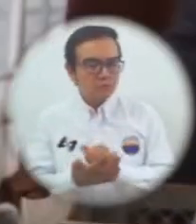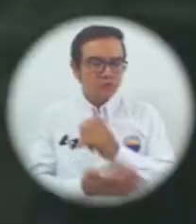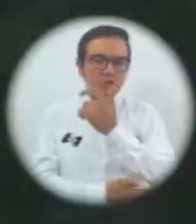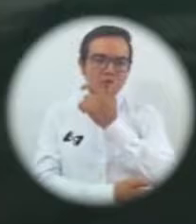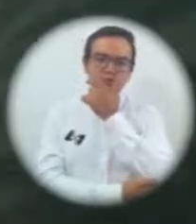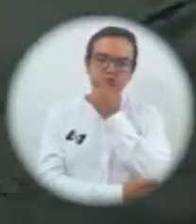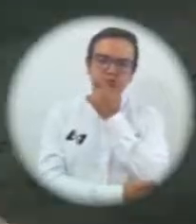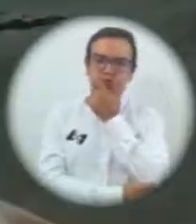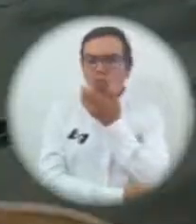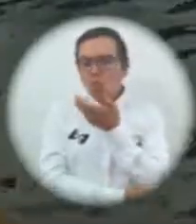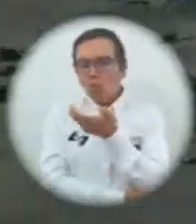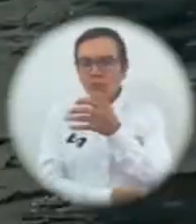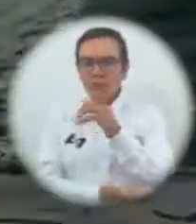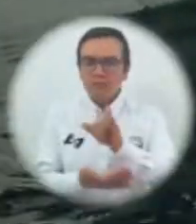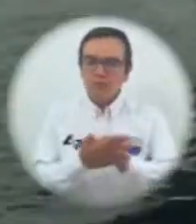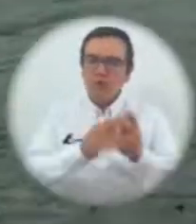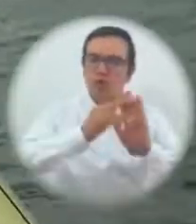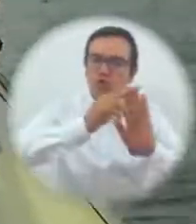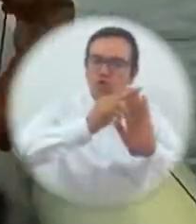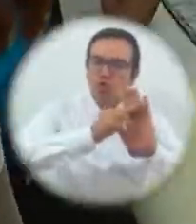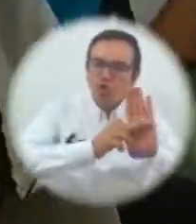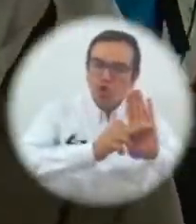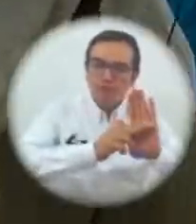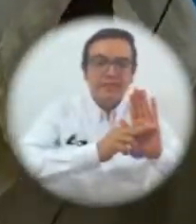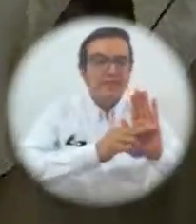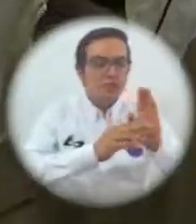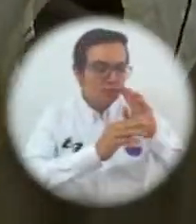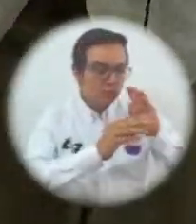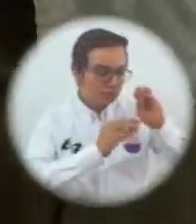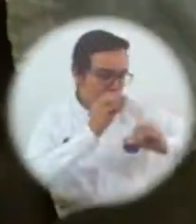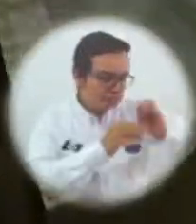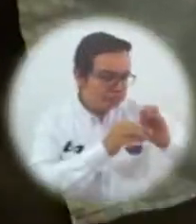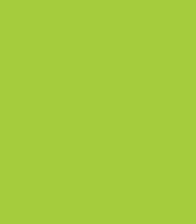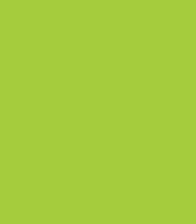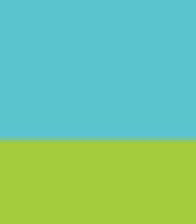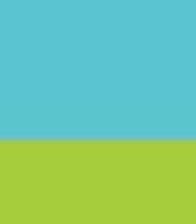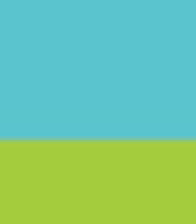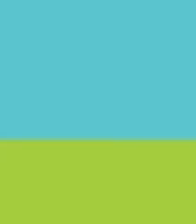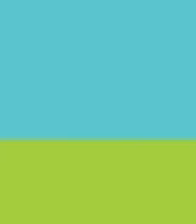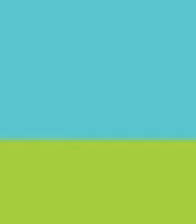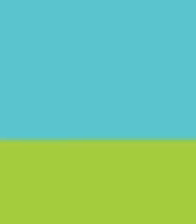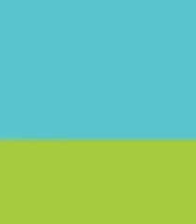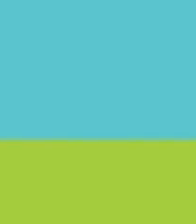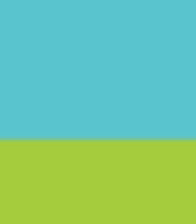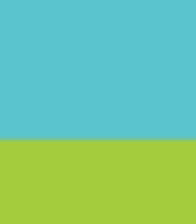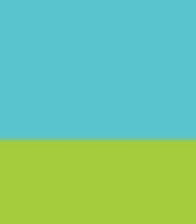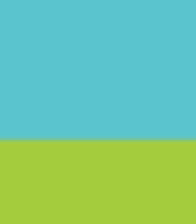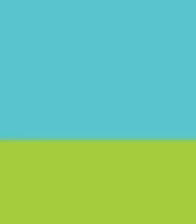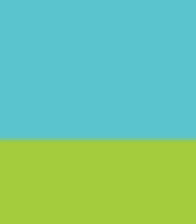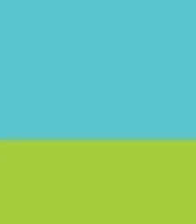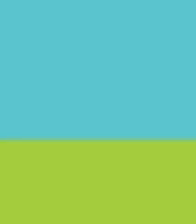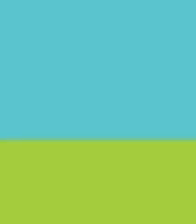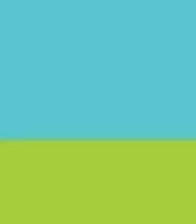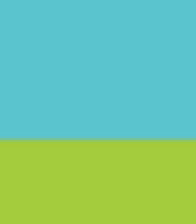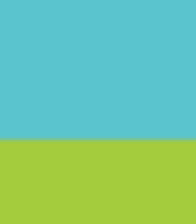económicos, productivos y gubernamentales relacionados con la actividad pesquera en general.